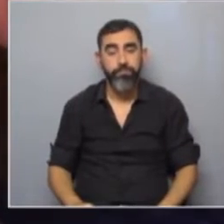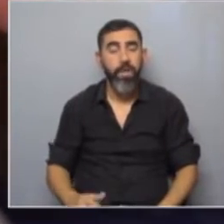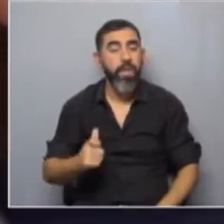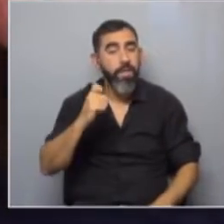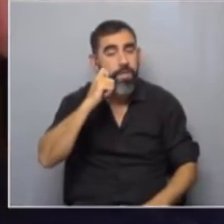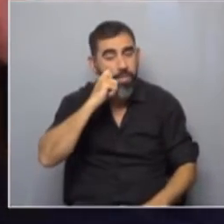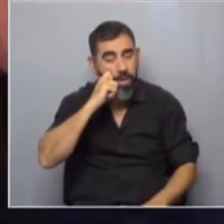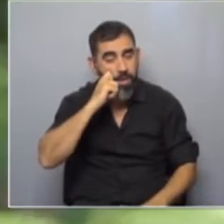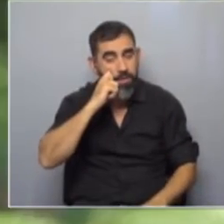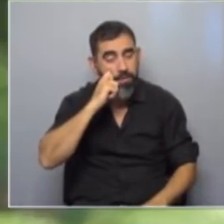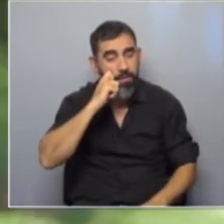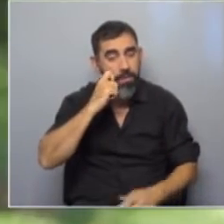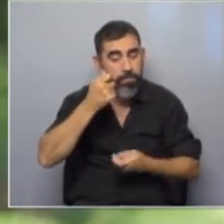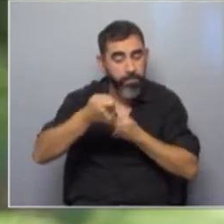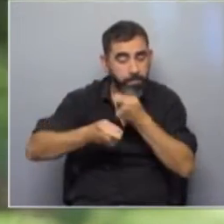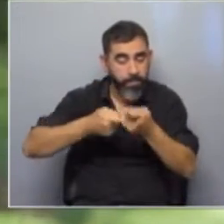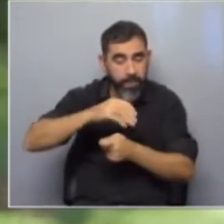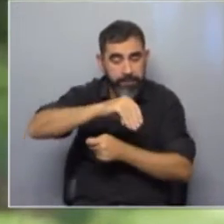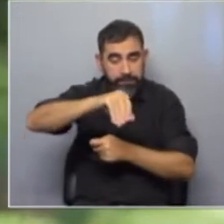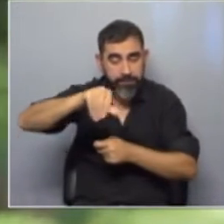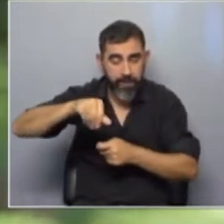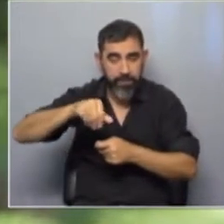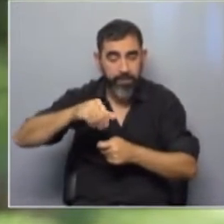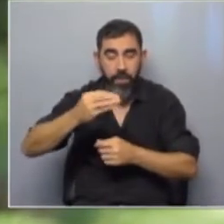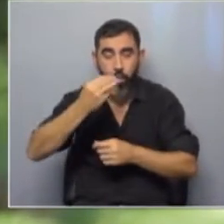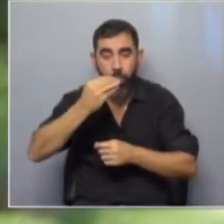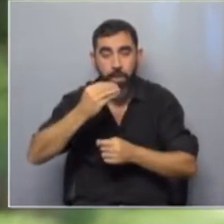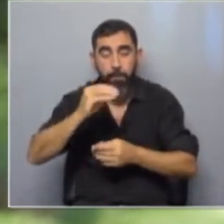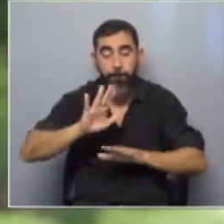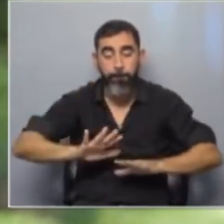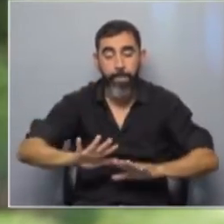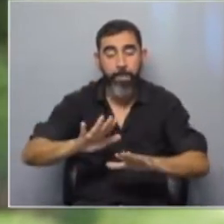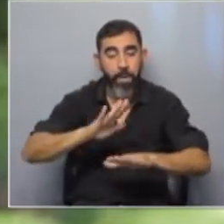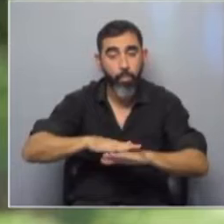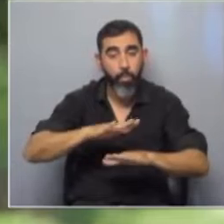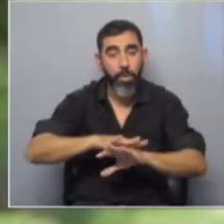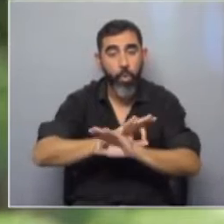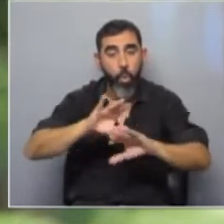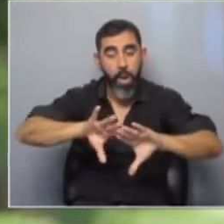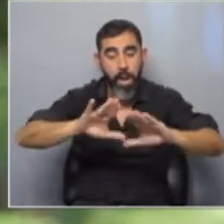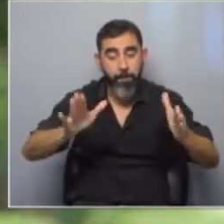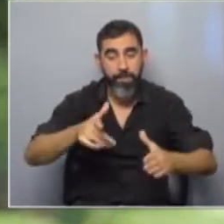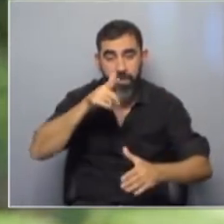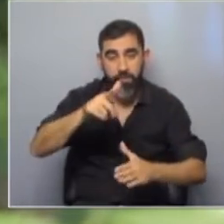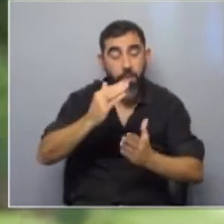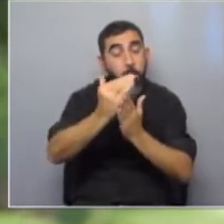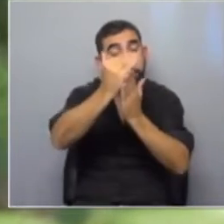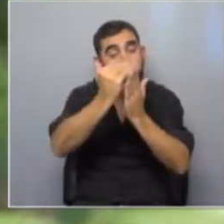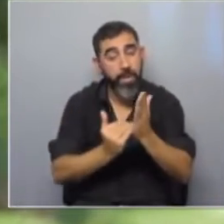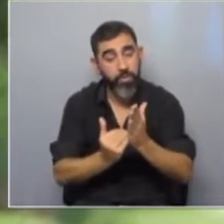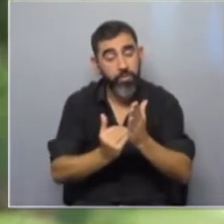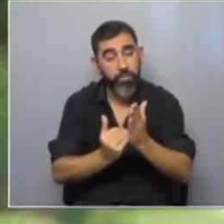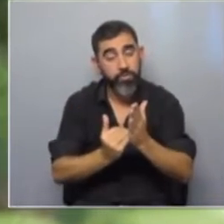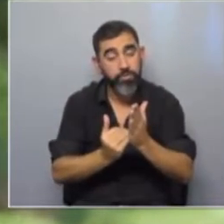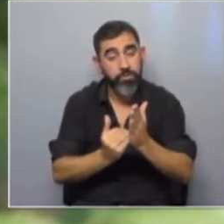la probabilidad de agregar sal a la comida, ya sea al preparar la comida o en la mesa, disminuye o